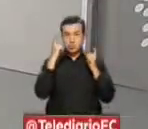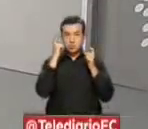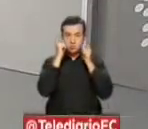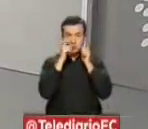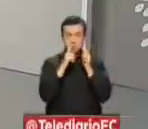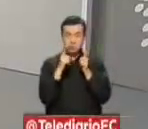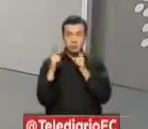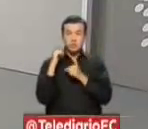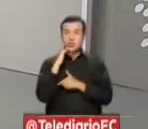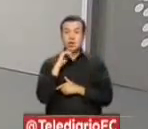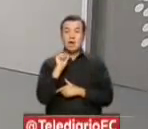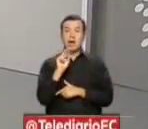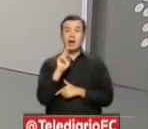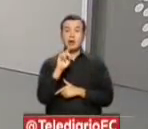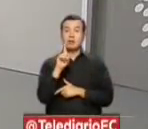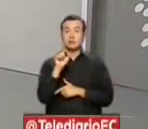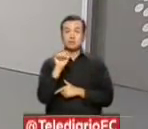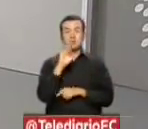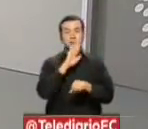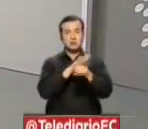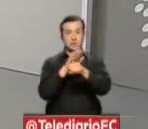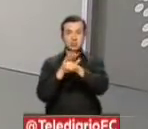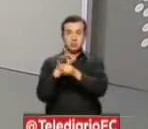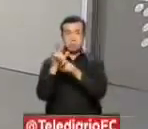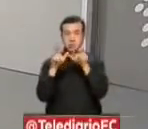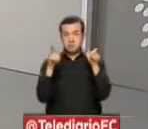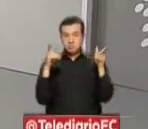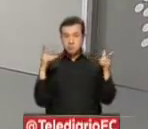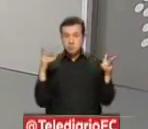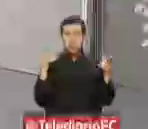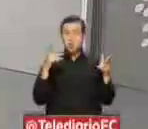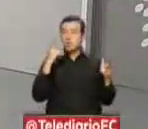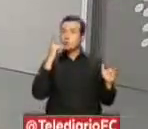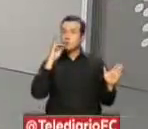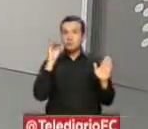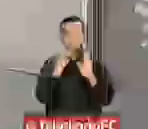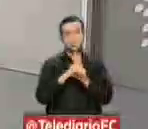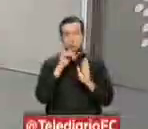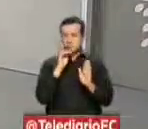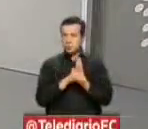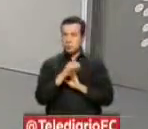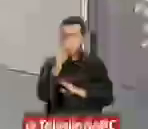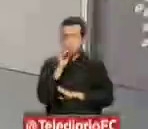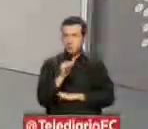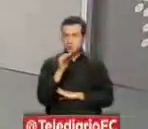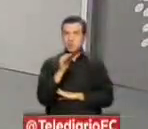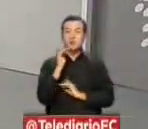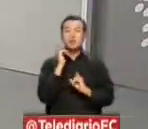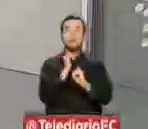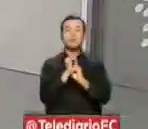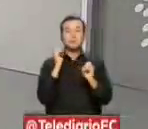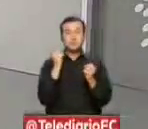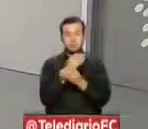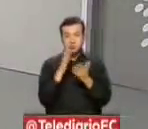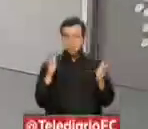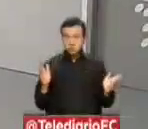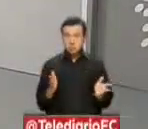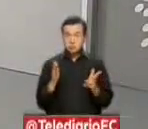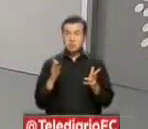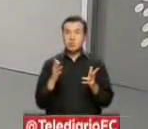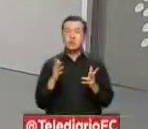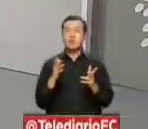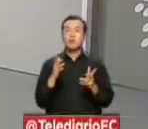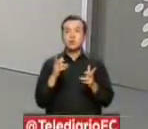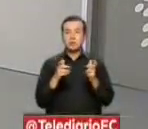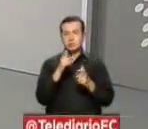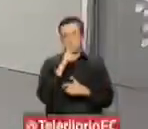Vigilancia Sanitaria, ARCSA, hace un llamado a los consumidores para que presenten sus denuncias. La entidad también promueve el consumo